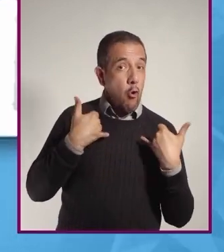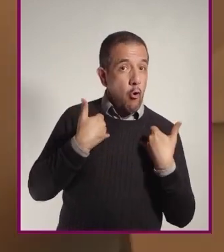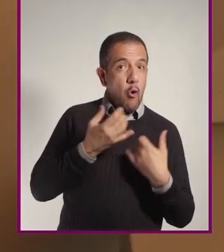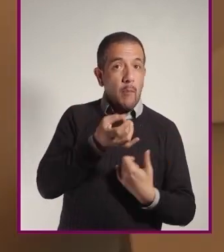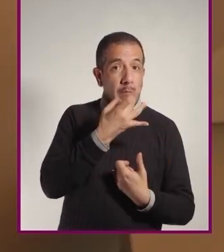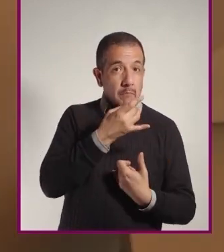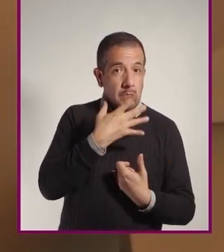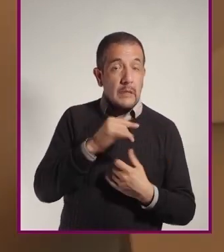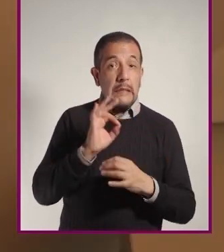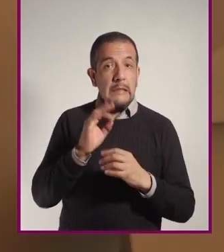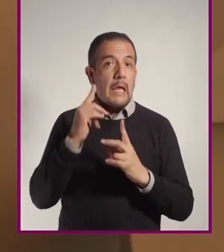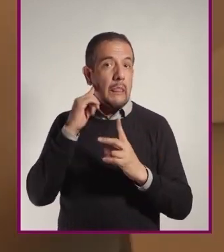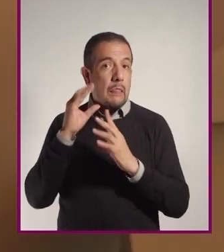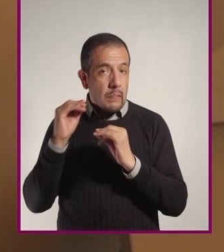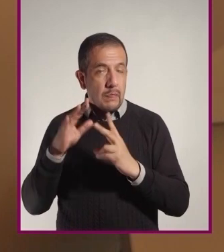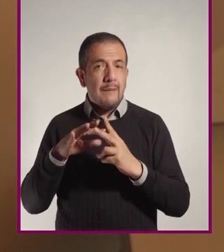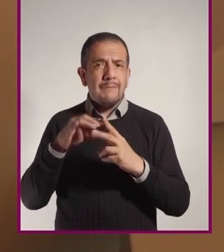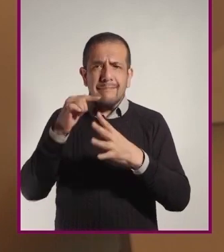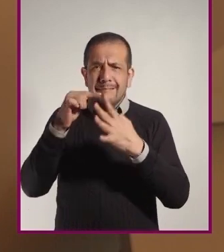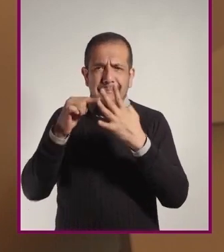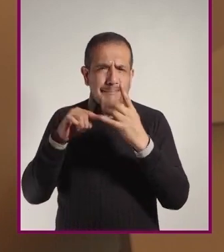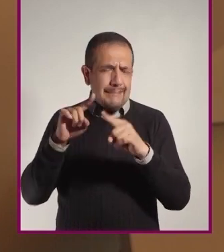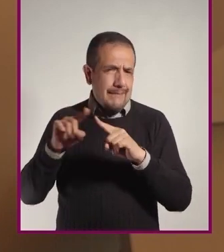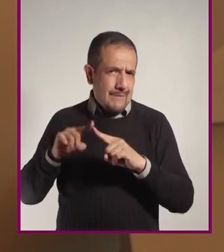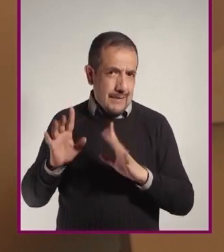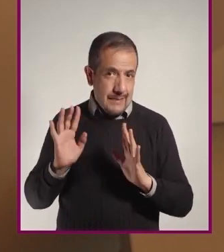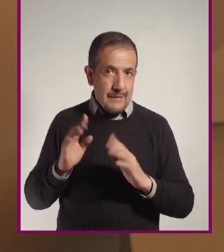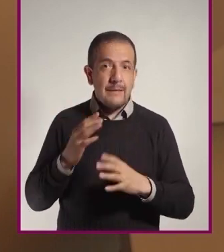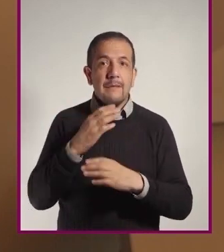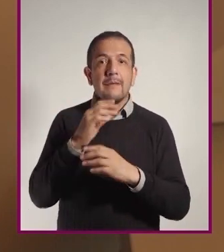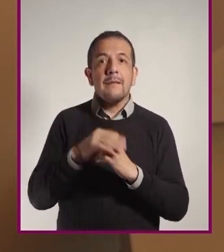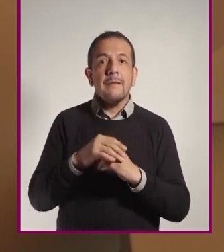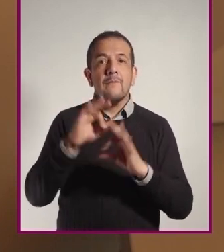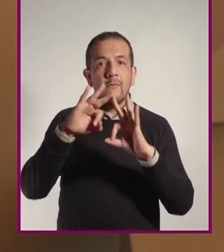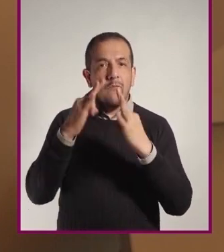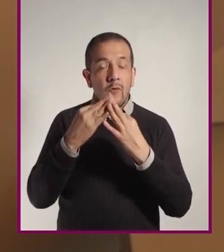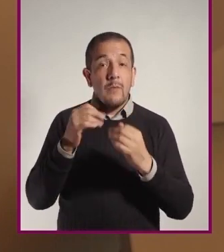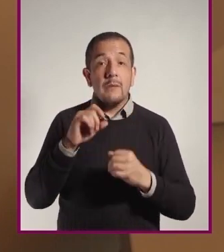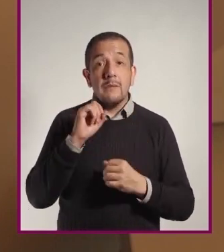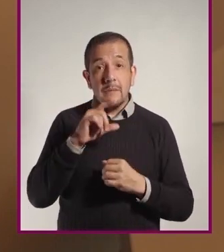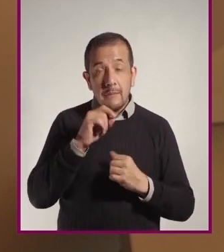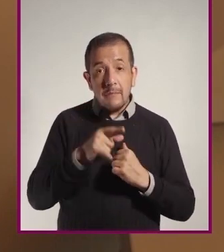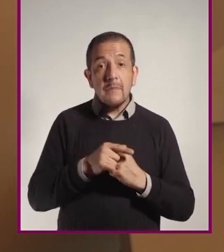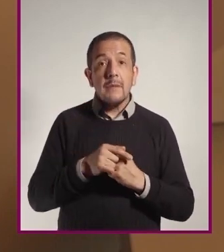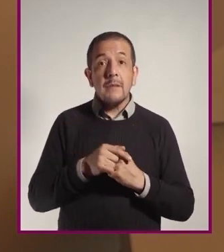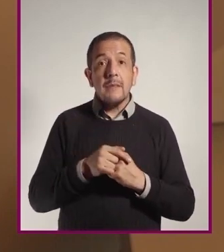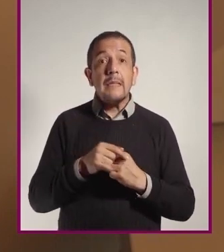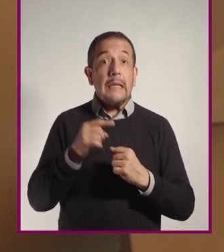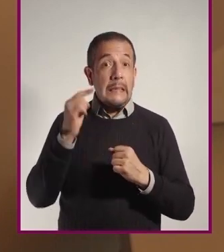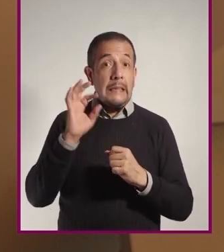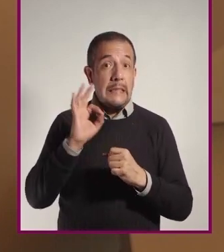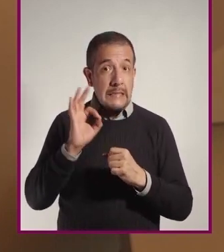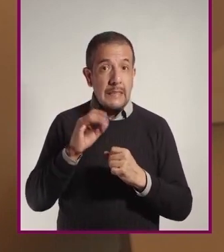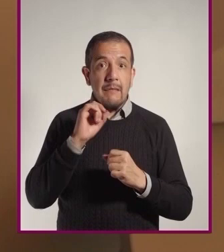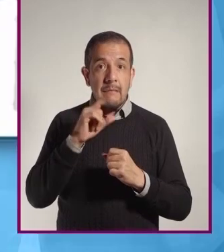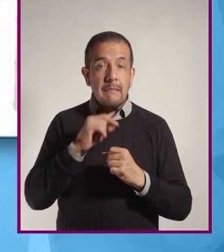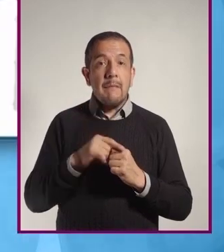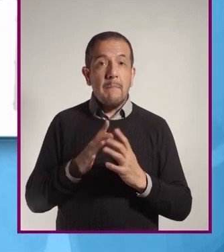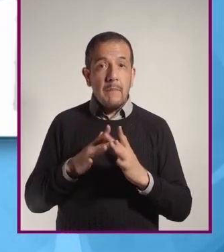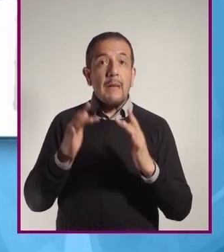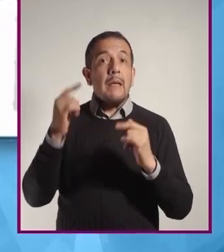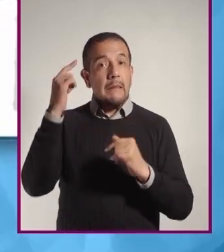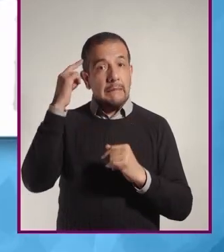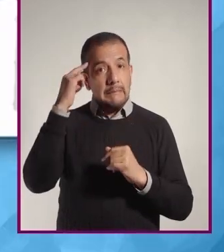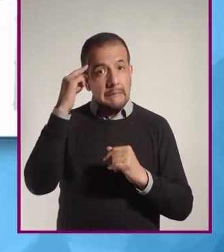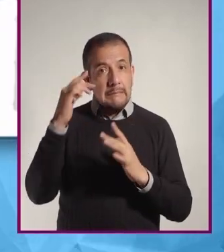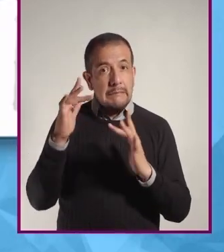medicamentos, la degeneración que puede haber, tanto neuronal o vascular,